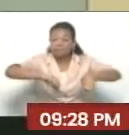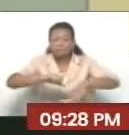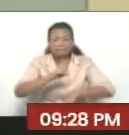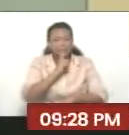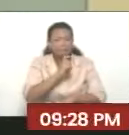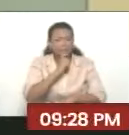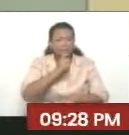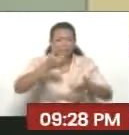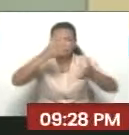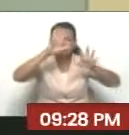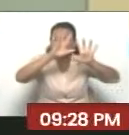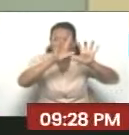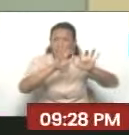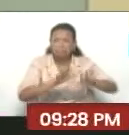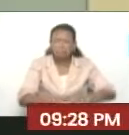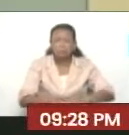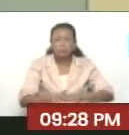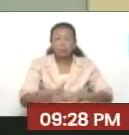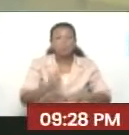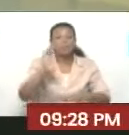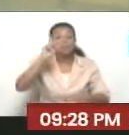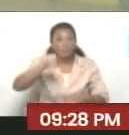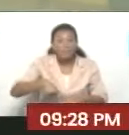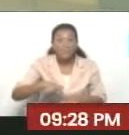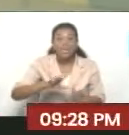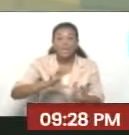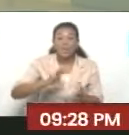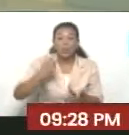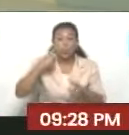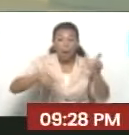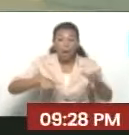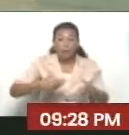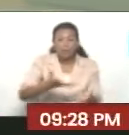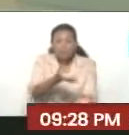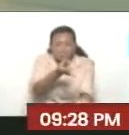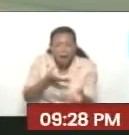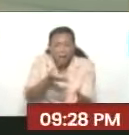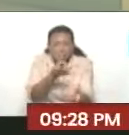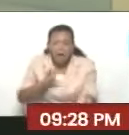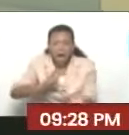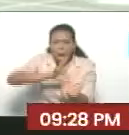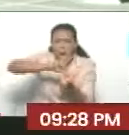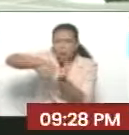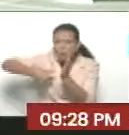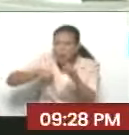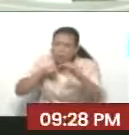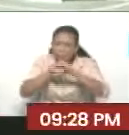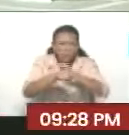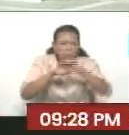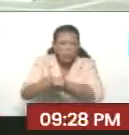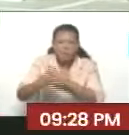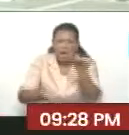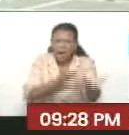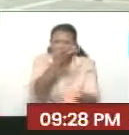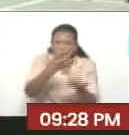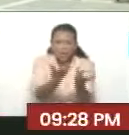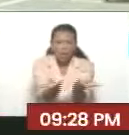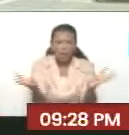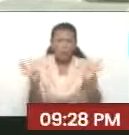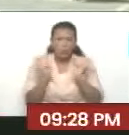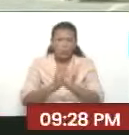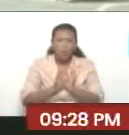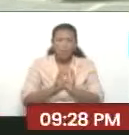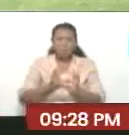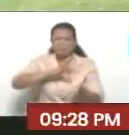mal estado. Además, fuimos víctimas de lo, cuando fueron las guarimbas. También, ¿verdad? Sí, quemaron el auditorio,